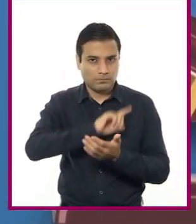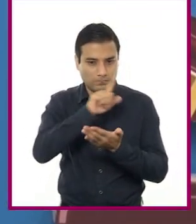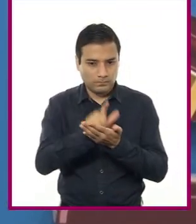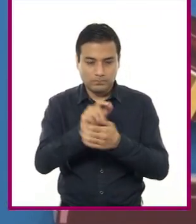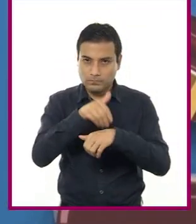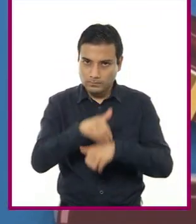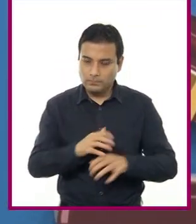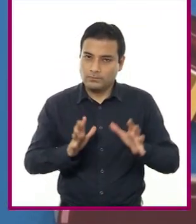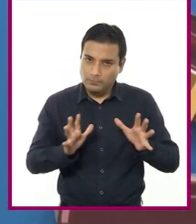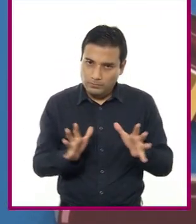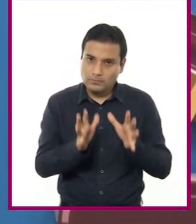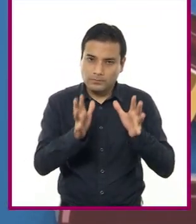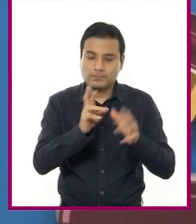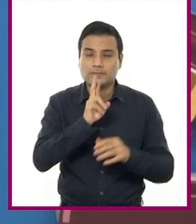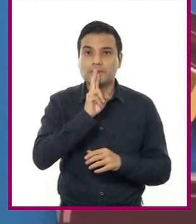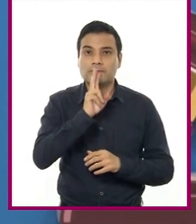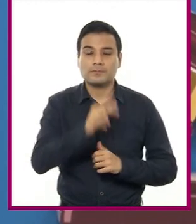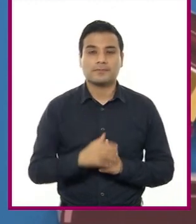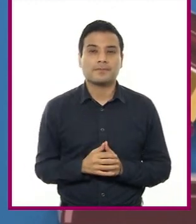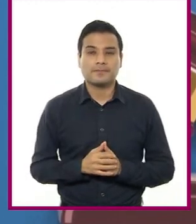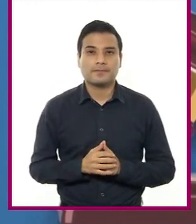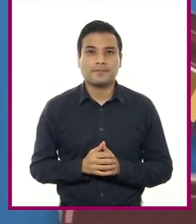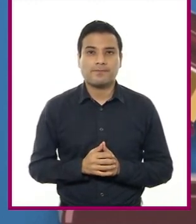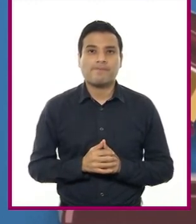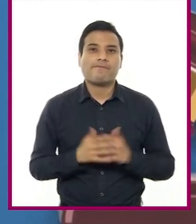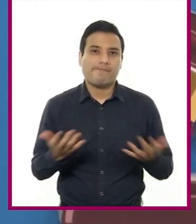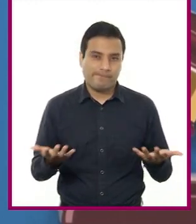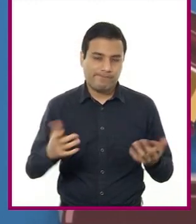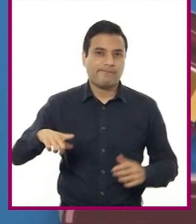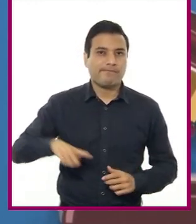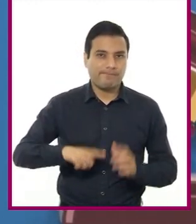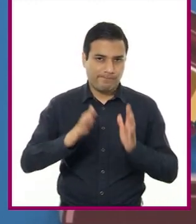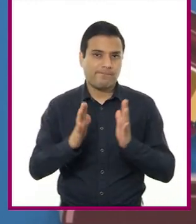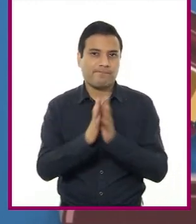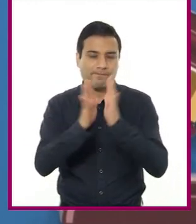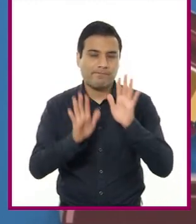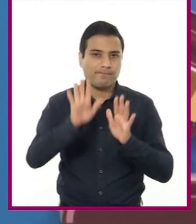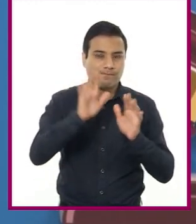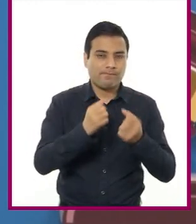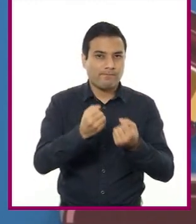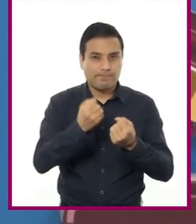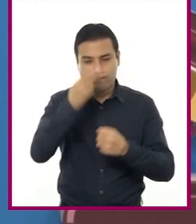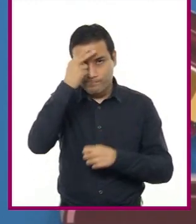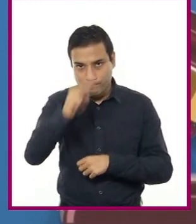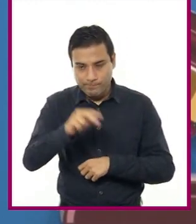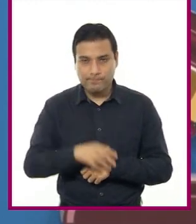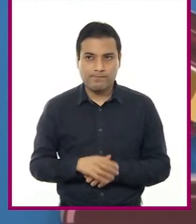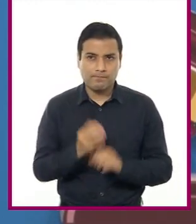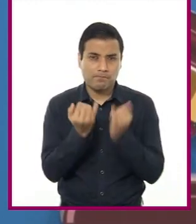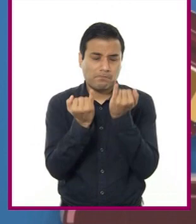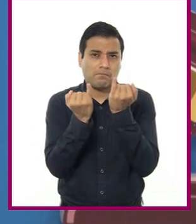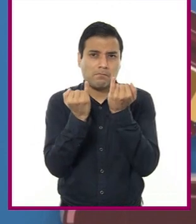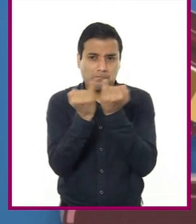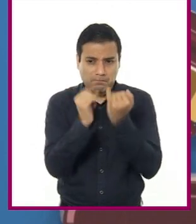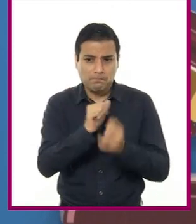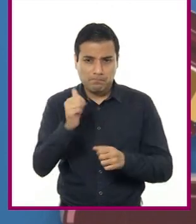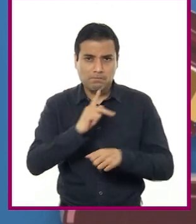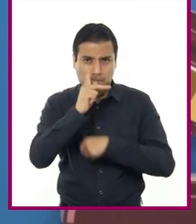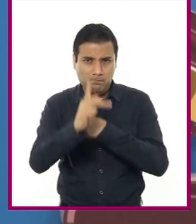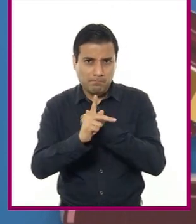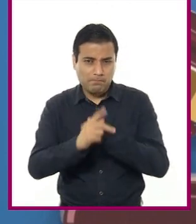hace pensar que estamos construyendo una democracia fuerte en México, al estilo de los países que visitamos